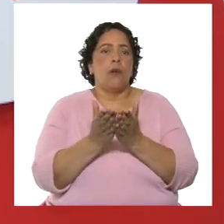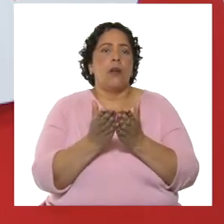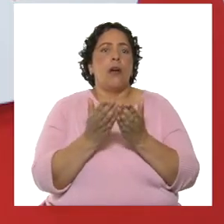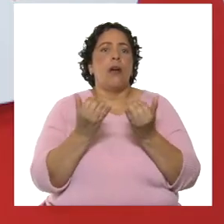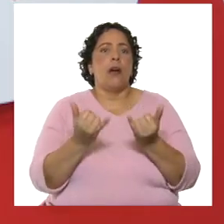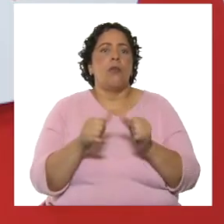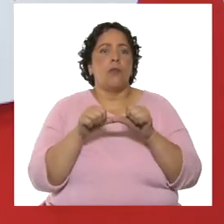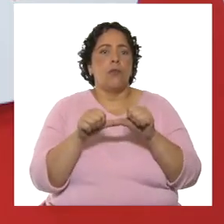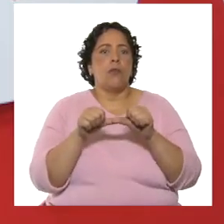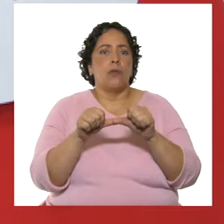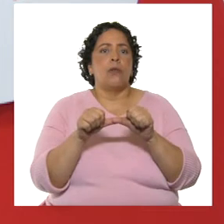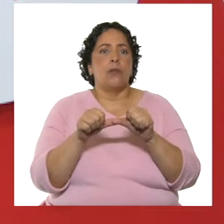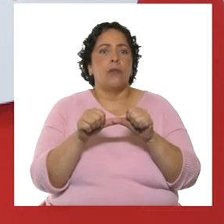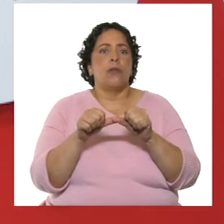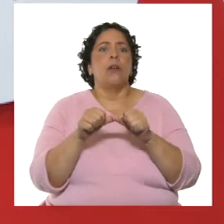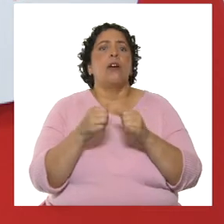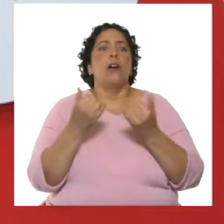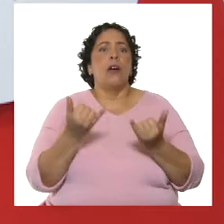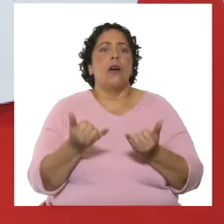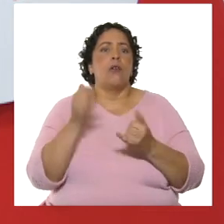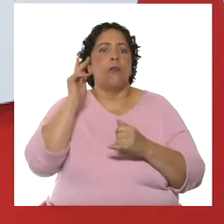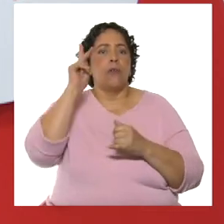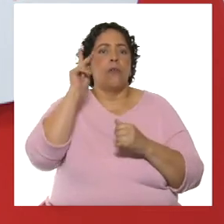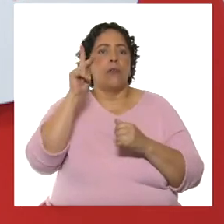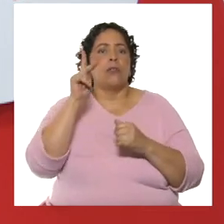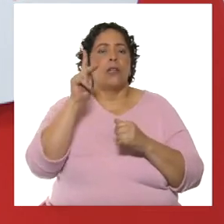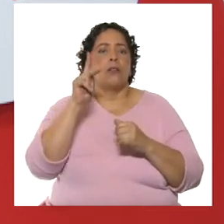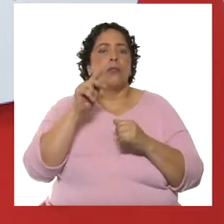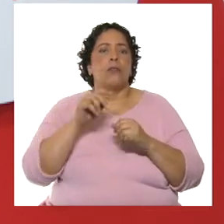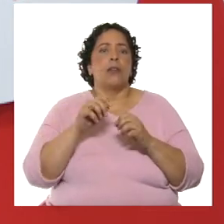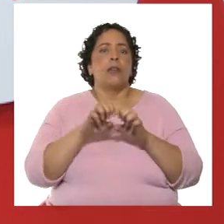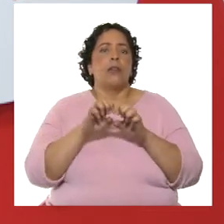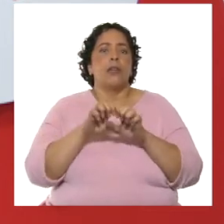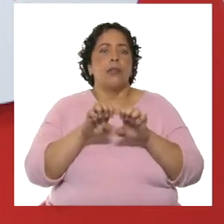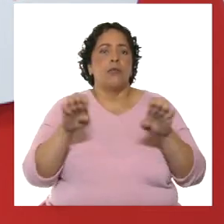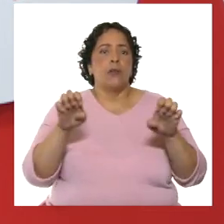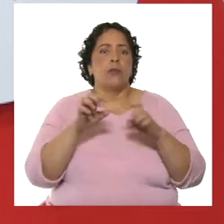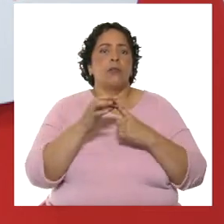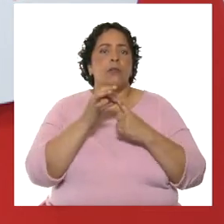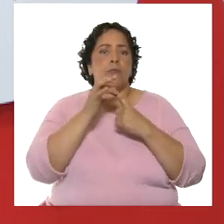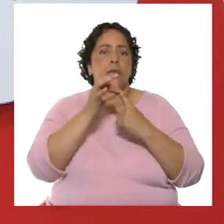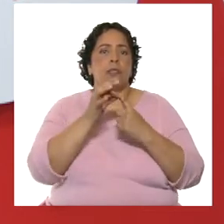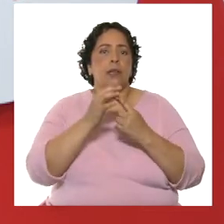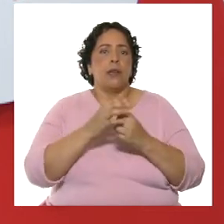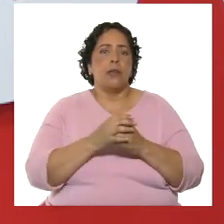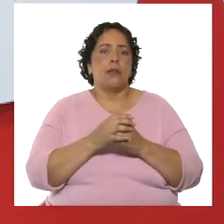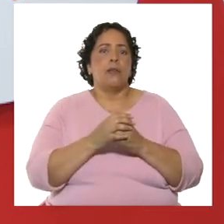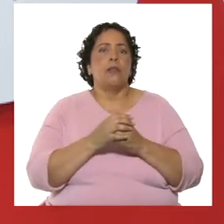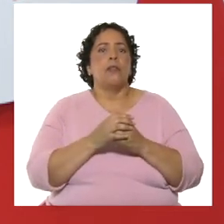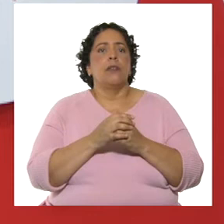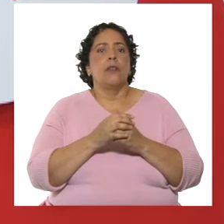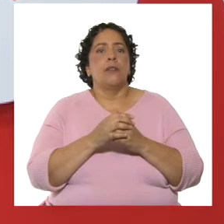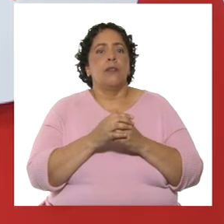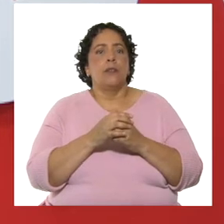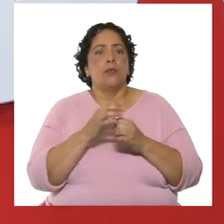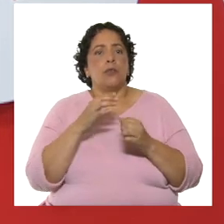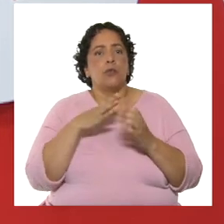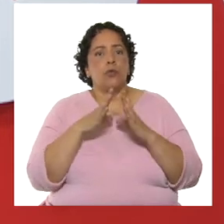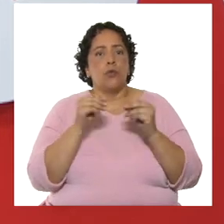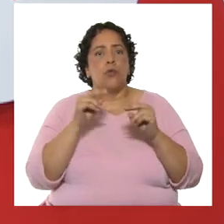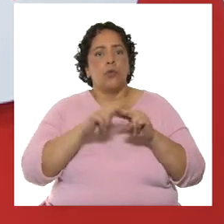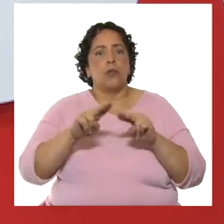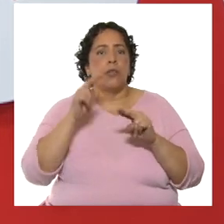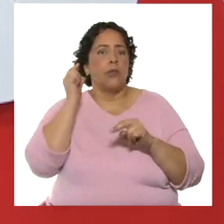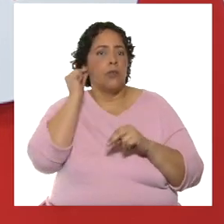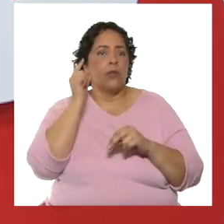Guillermo, debemos continuar. Y ahora es el turno de las docentes de la modalidad con necesidades educativas especiales y o discapacidad para todos los